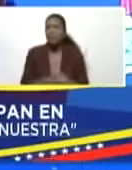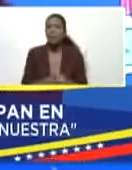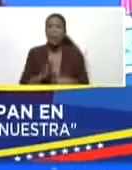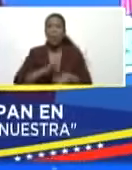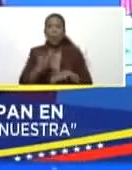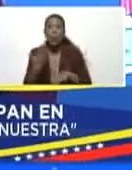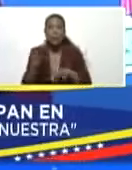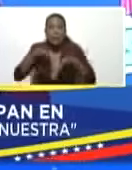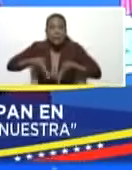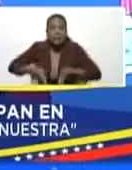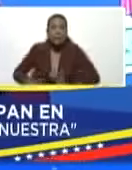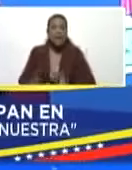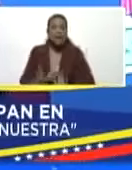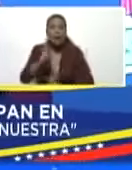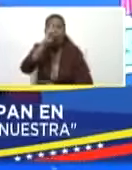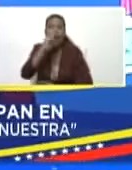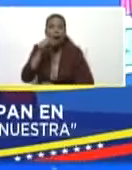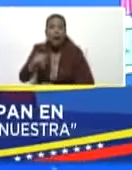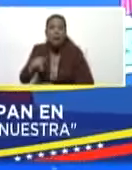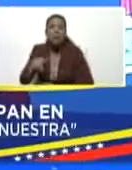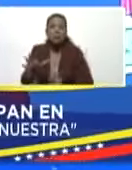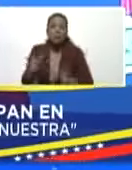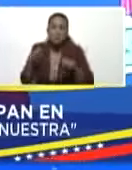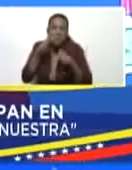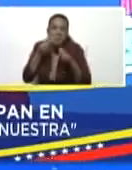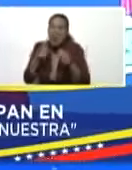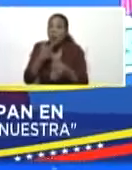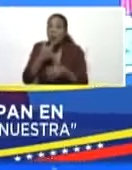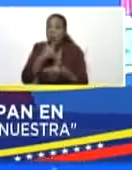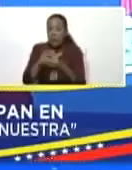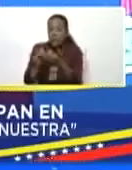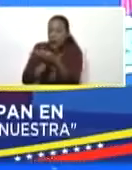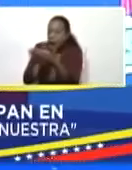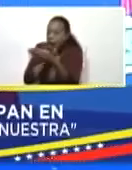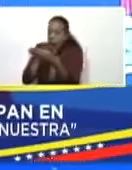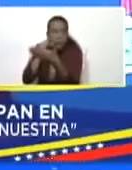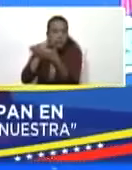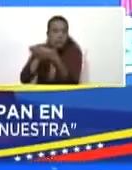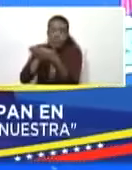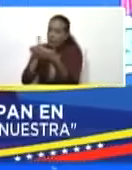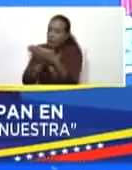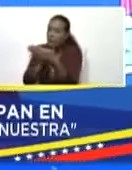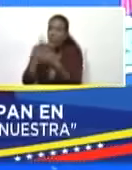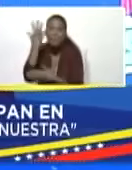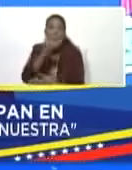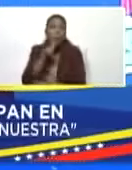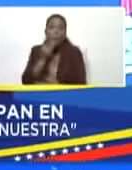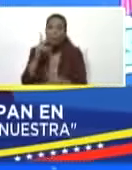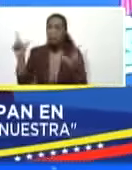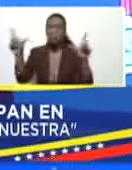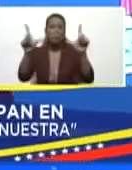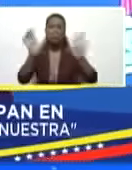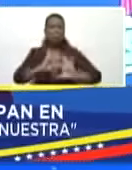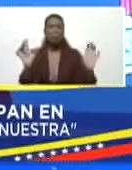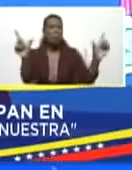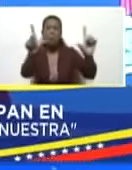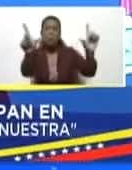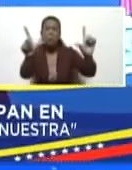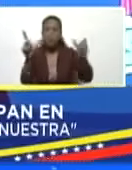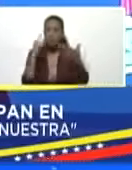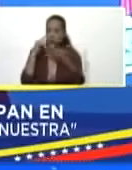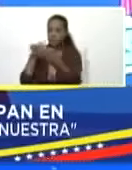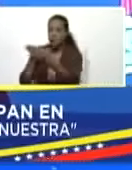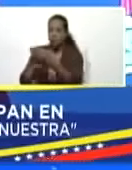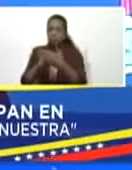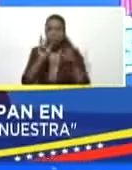Porque nacieron allí y viven allí. Esa generación más joven no ve televisión. Cuando